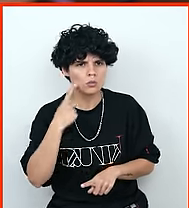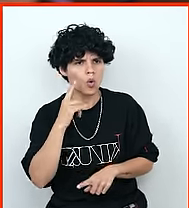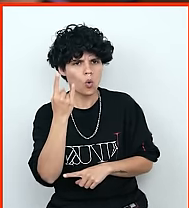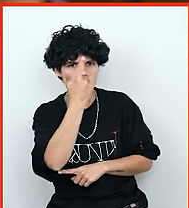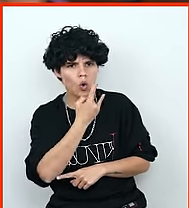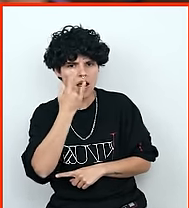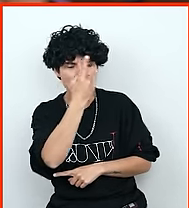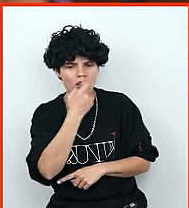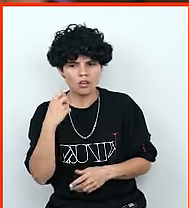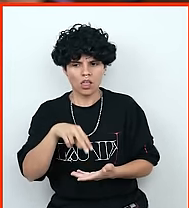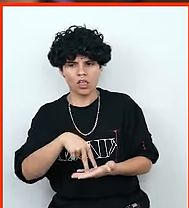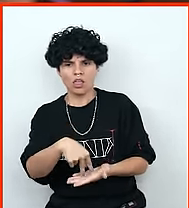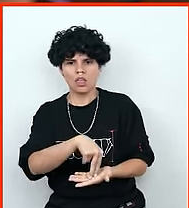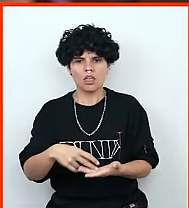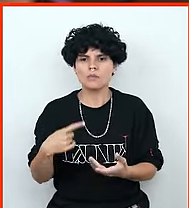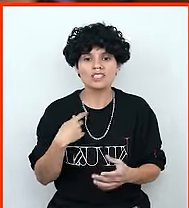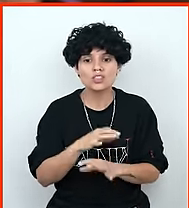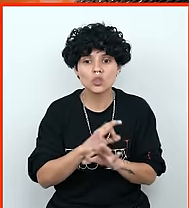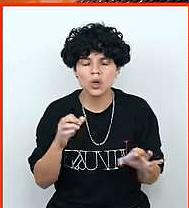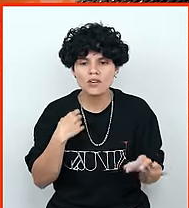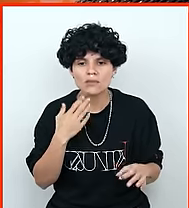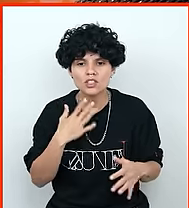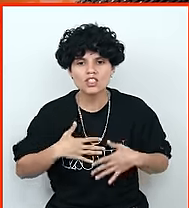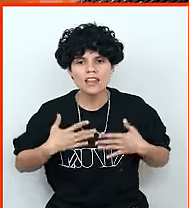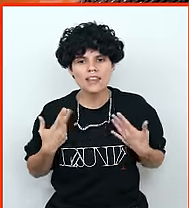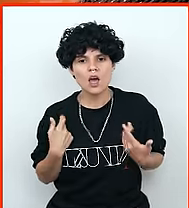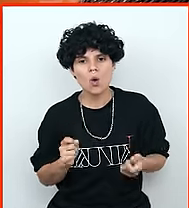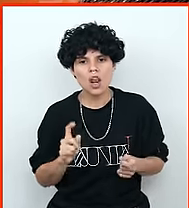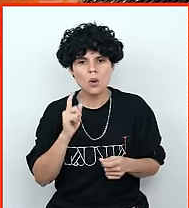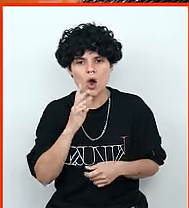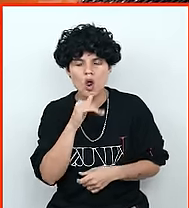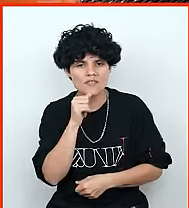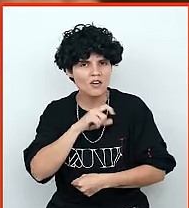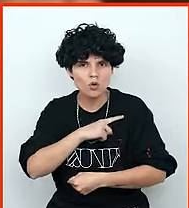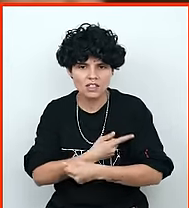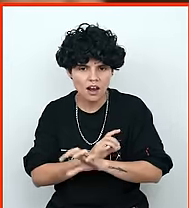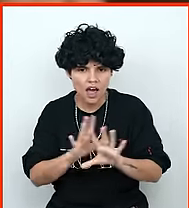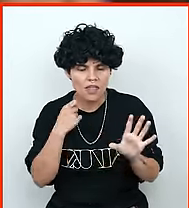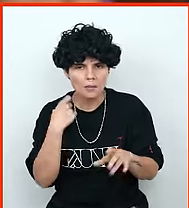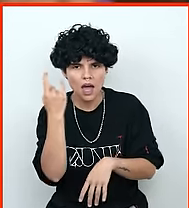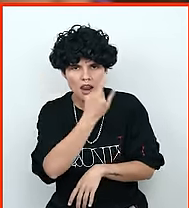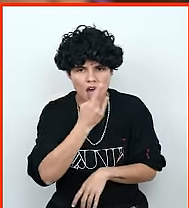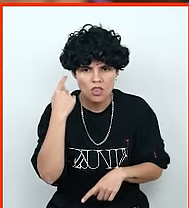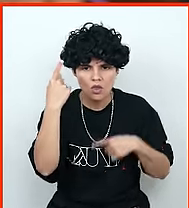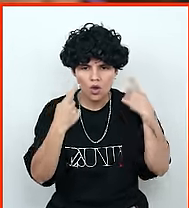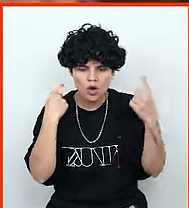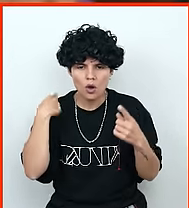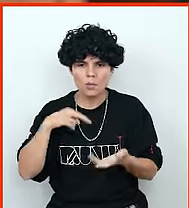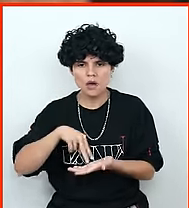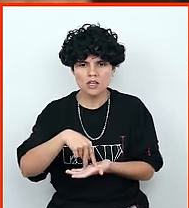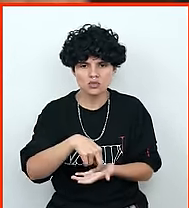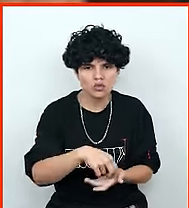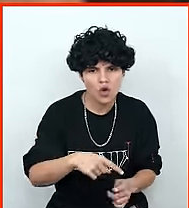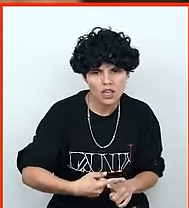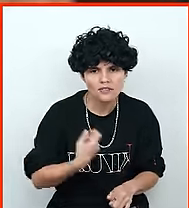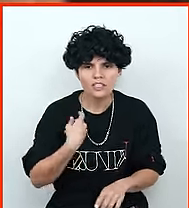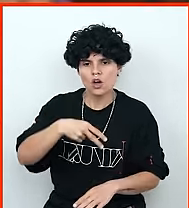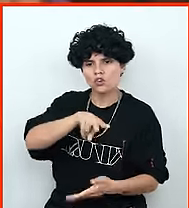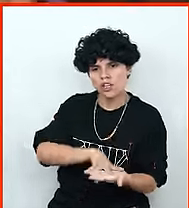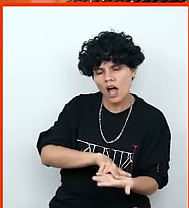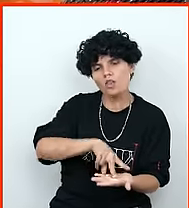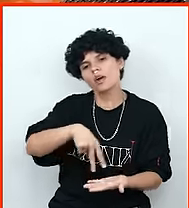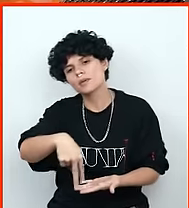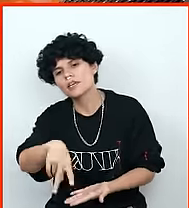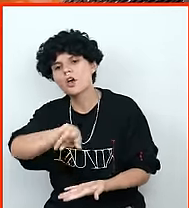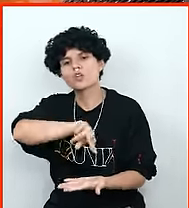cabeza, esto se siente estar curado sin nunca haber tomado un copete. Claro, porque yo me levantaba y sentía como que no tenía control, me estaba mareado, me hacían dar unos pasos, me acostaban de